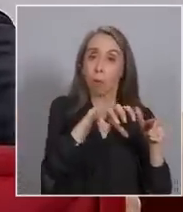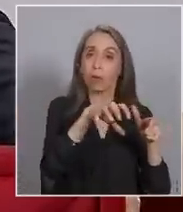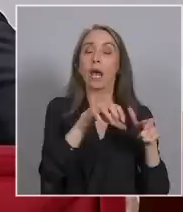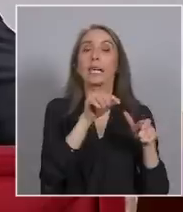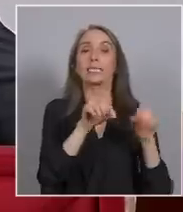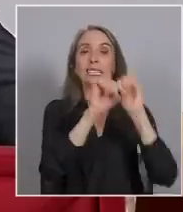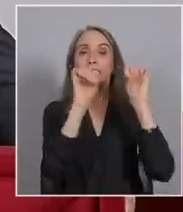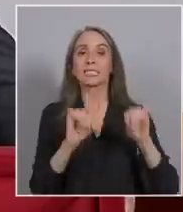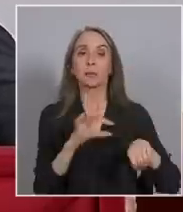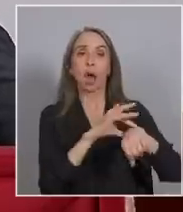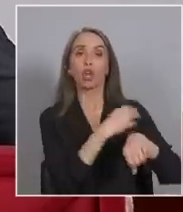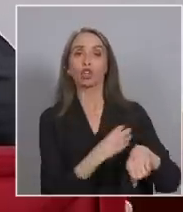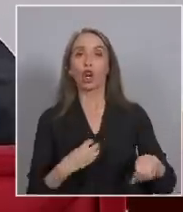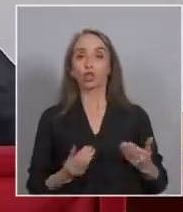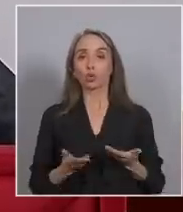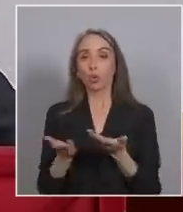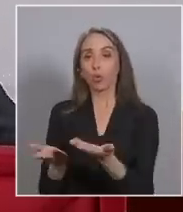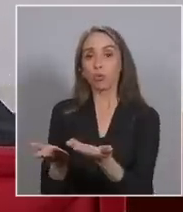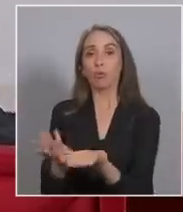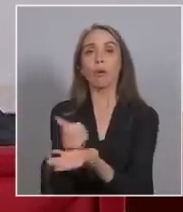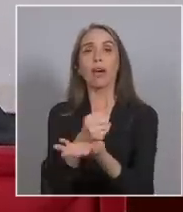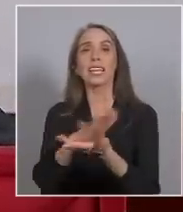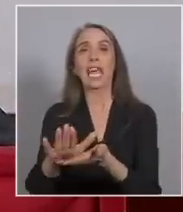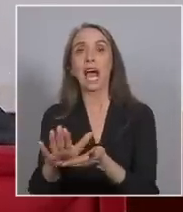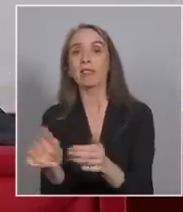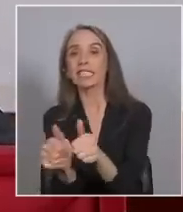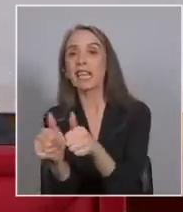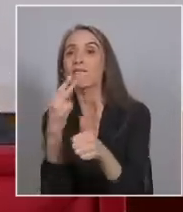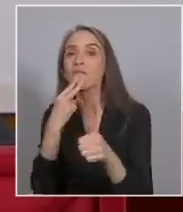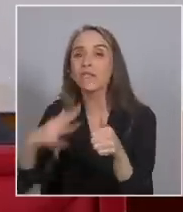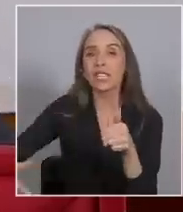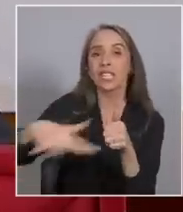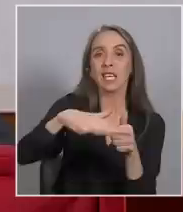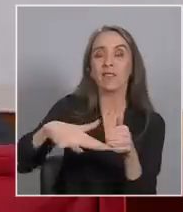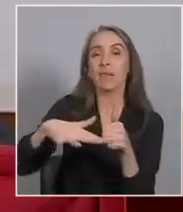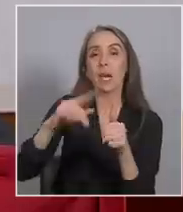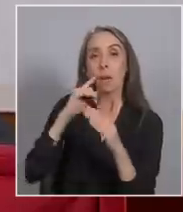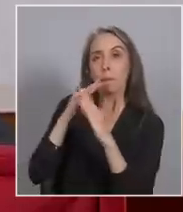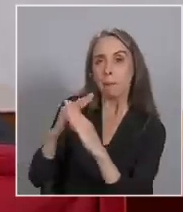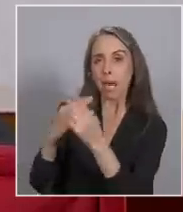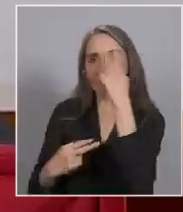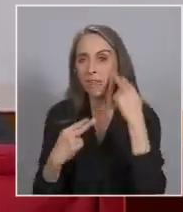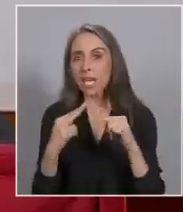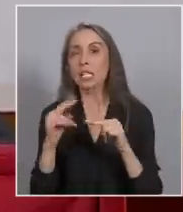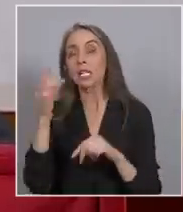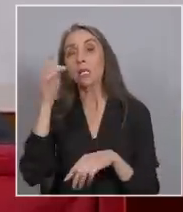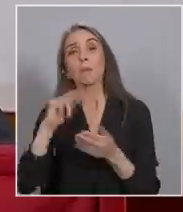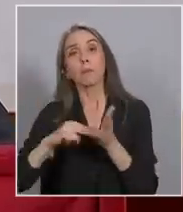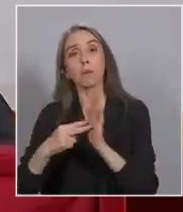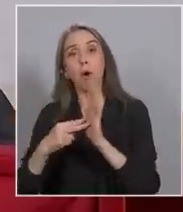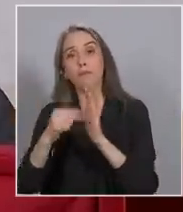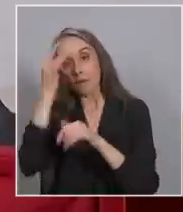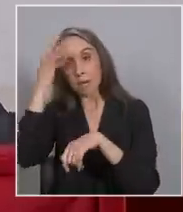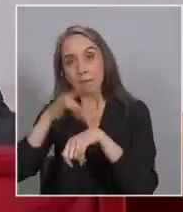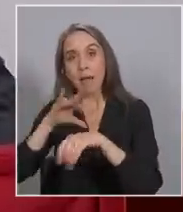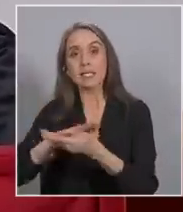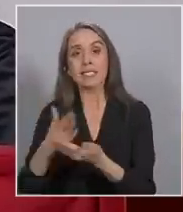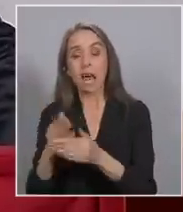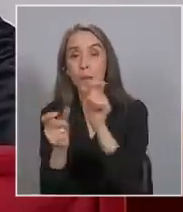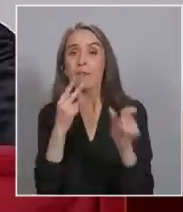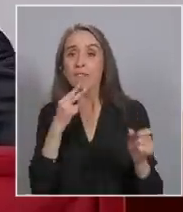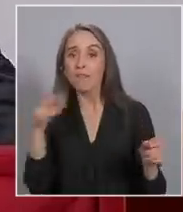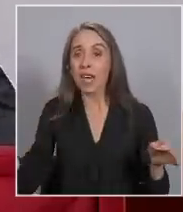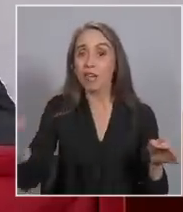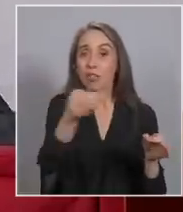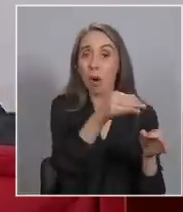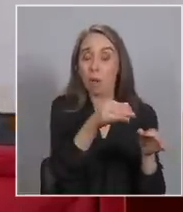este sistema y brindar atención gratuita y cercana que pueda prevenir y resolver la mayoría de los problemas de salud de quienes viven en estos